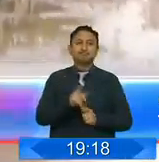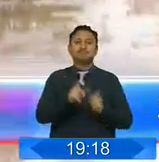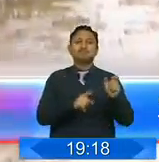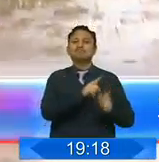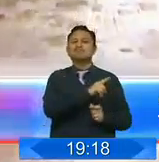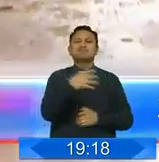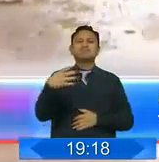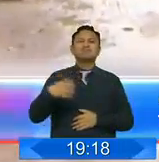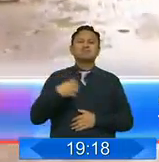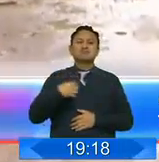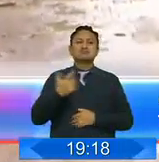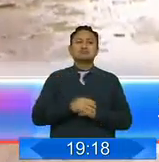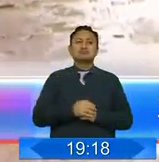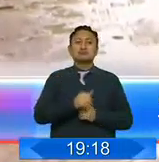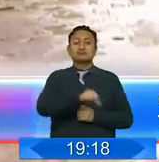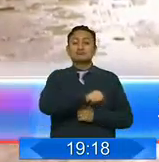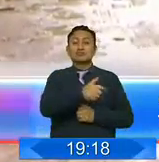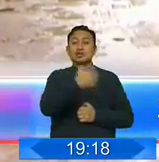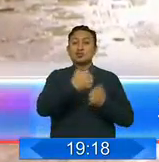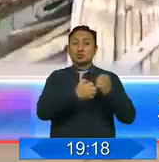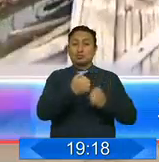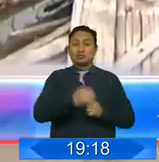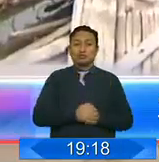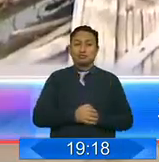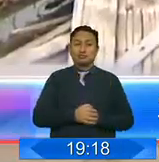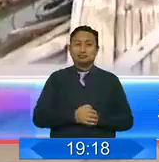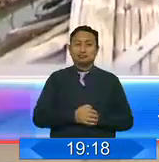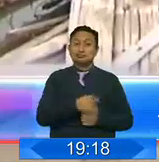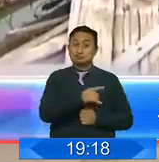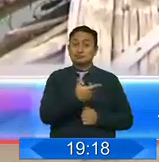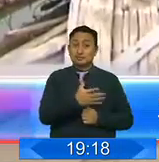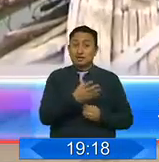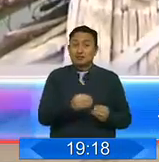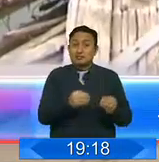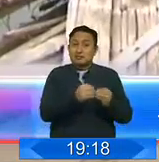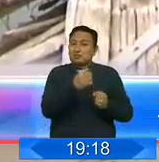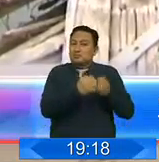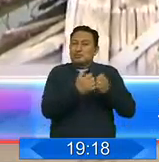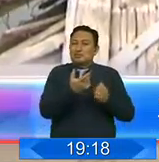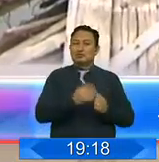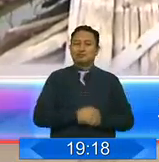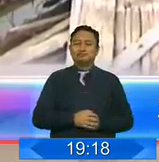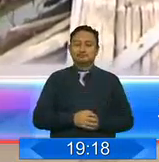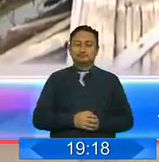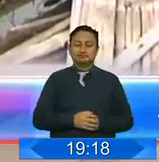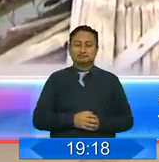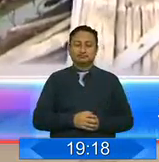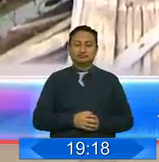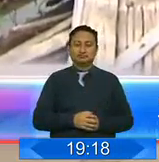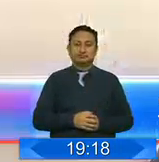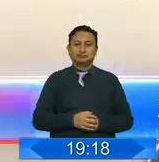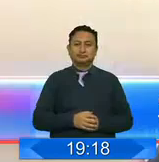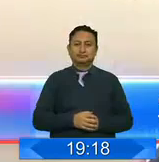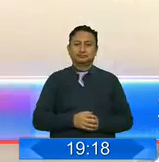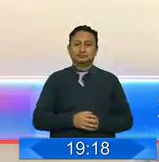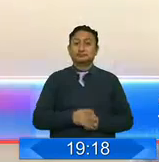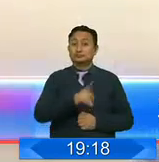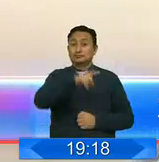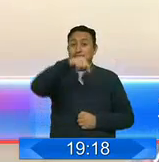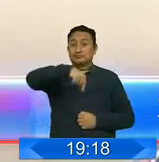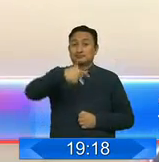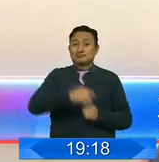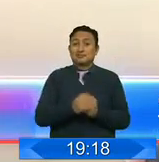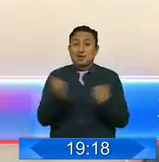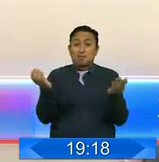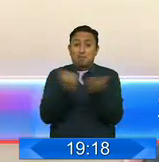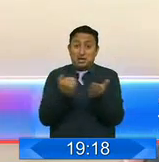por la existencia de otras situaciones que están generando inconformidad en la población. Aquí la recolección